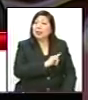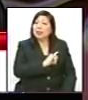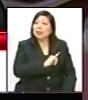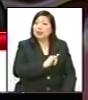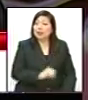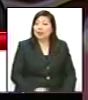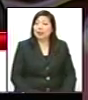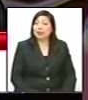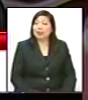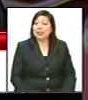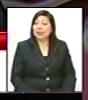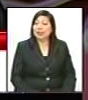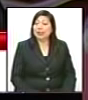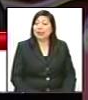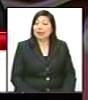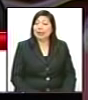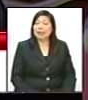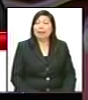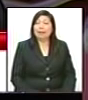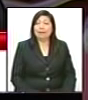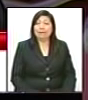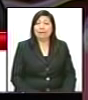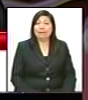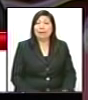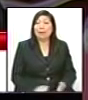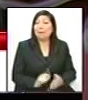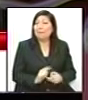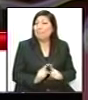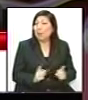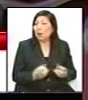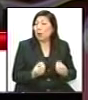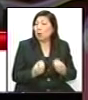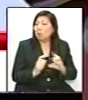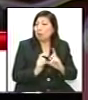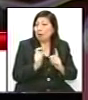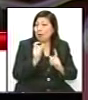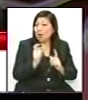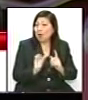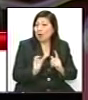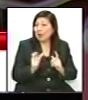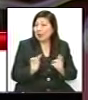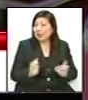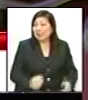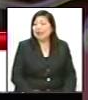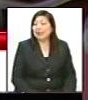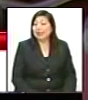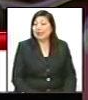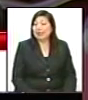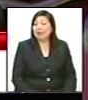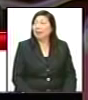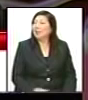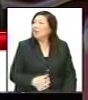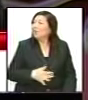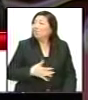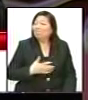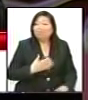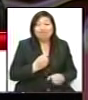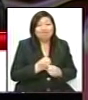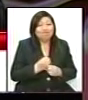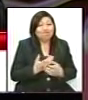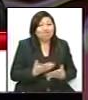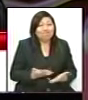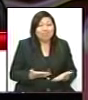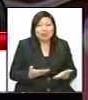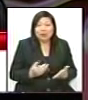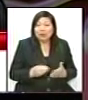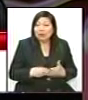respeto el estilo de trabajo de cada institución, sin embargo, como congresista de la República, no podemos renunciar